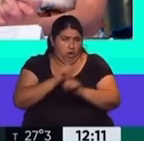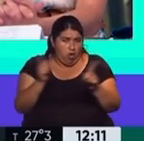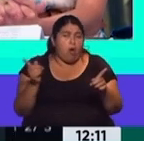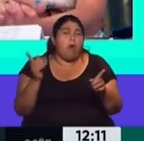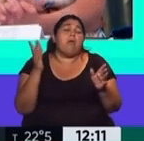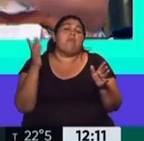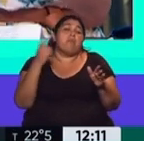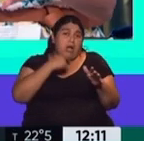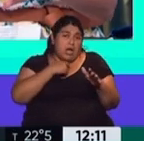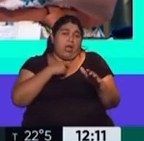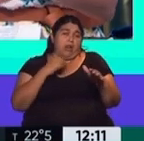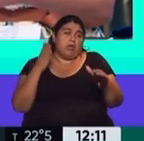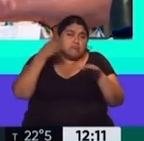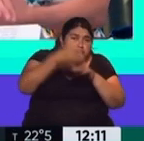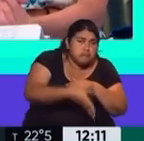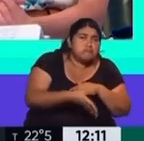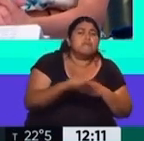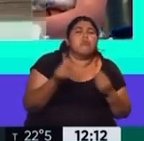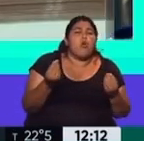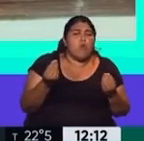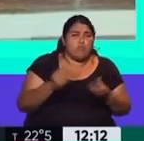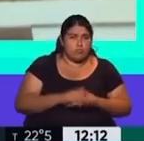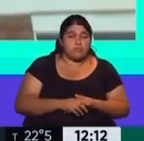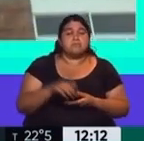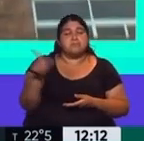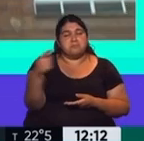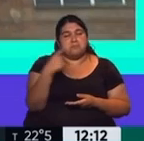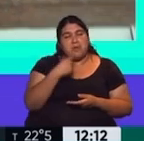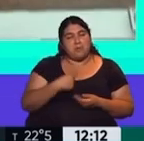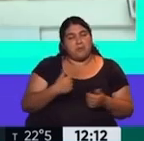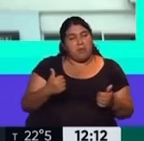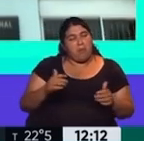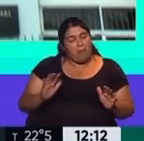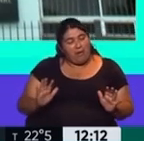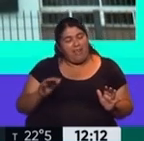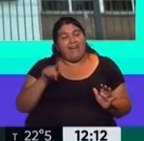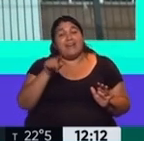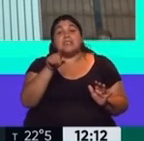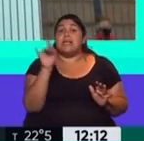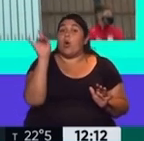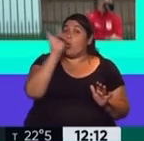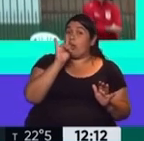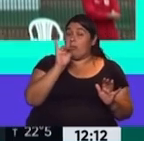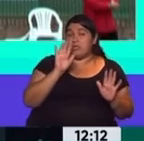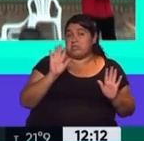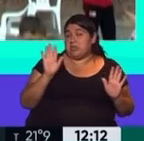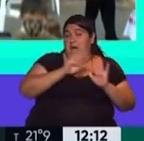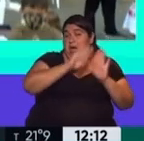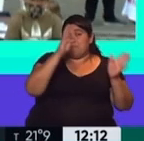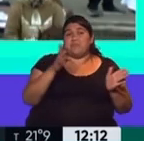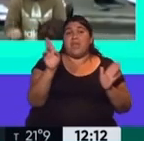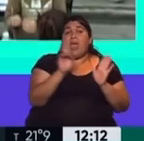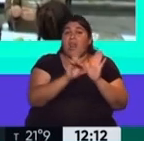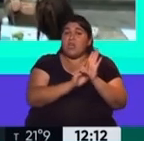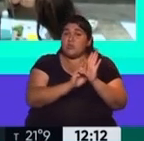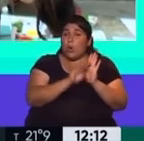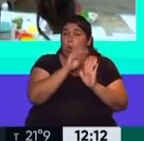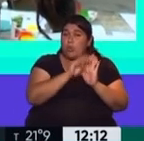presencial a las clases en este ciclo lectivo pero buena pregunta en la universidad la resolución que